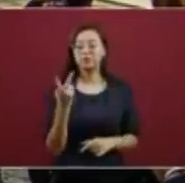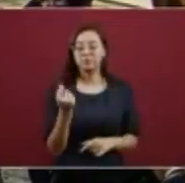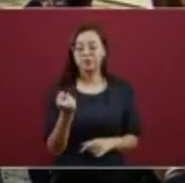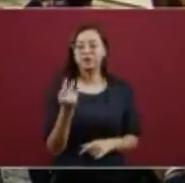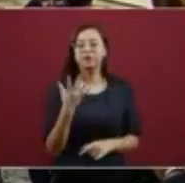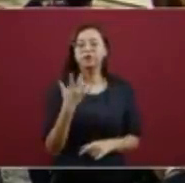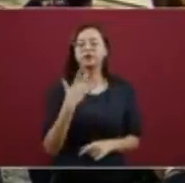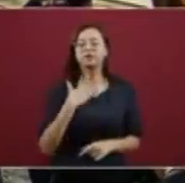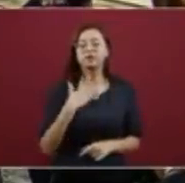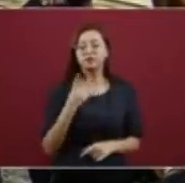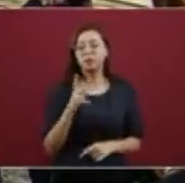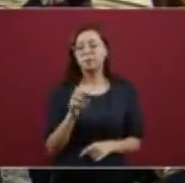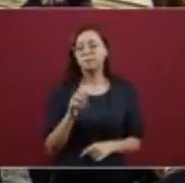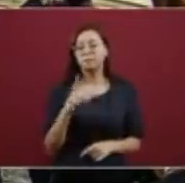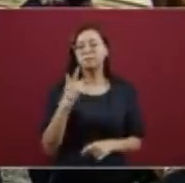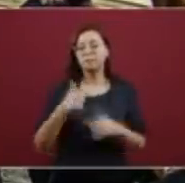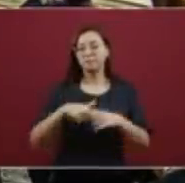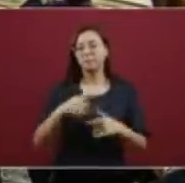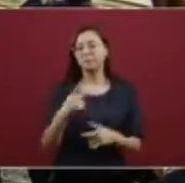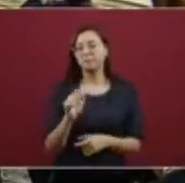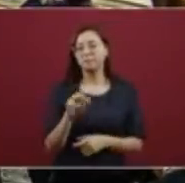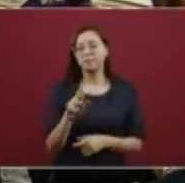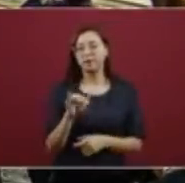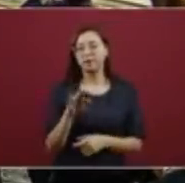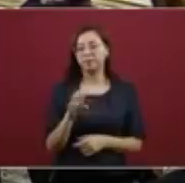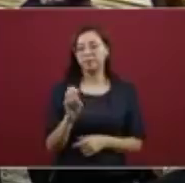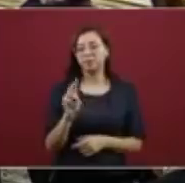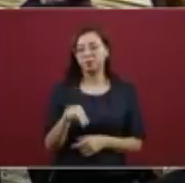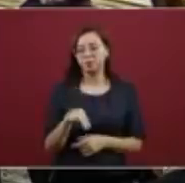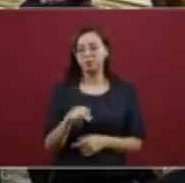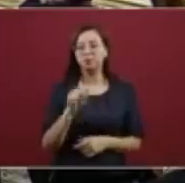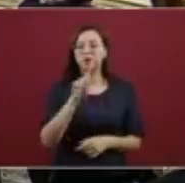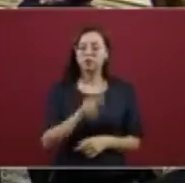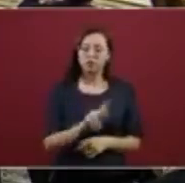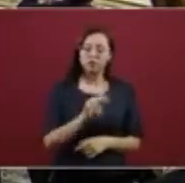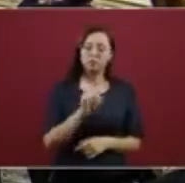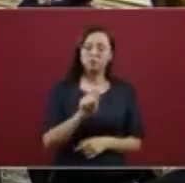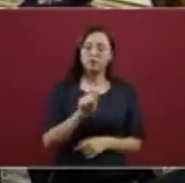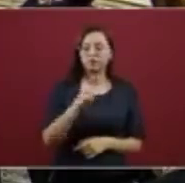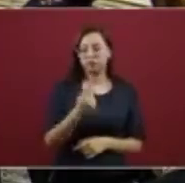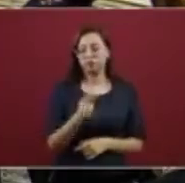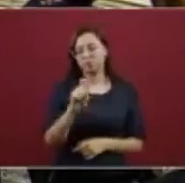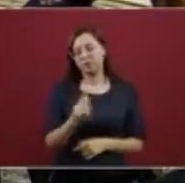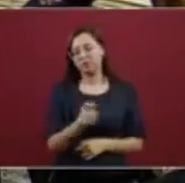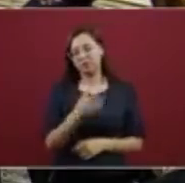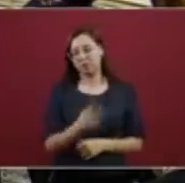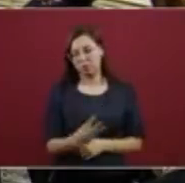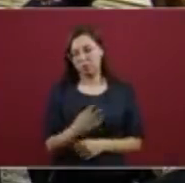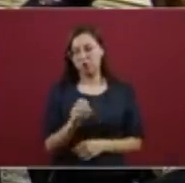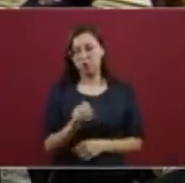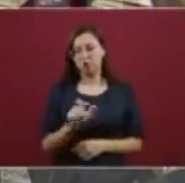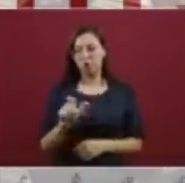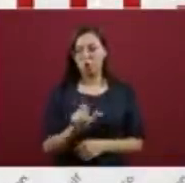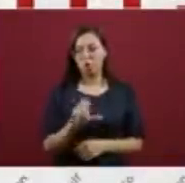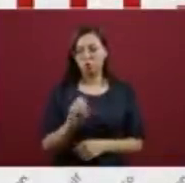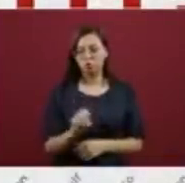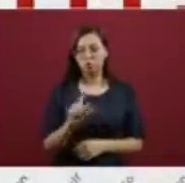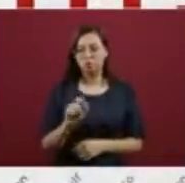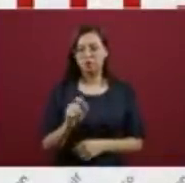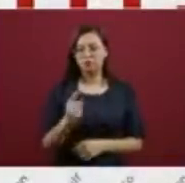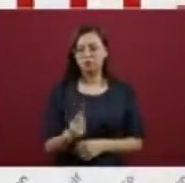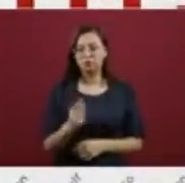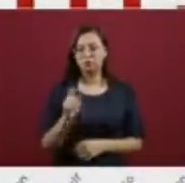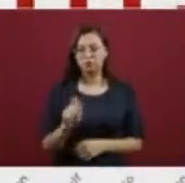premium igual: Shell 21.61, Walmart 21.24, OxoGas 21.20,